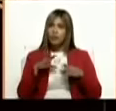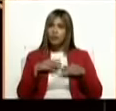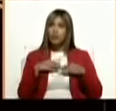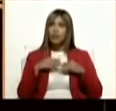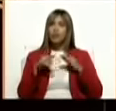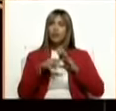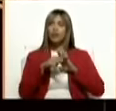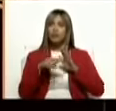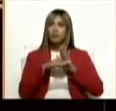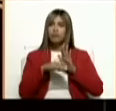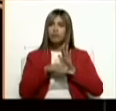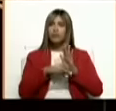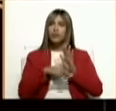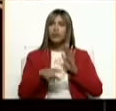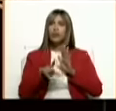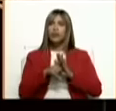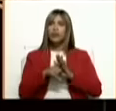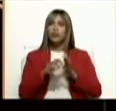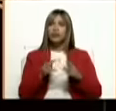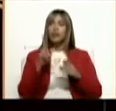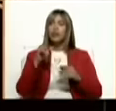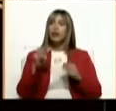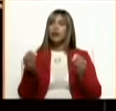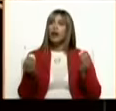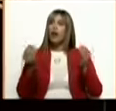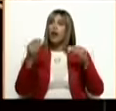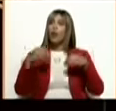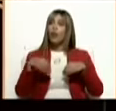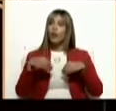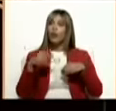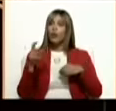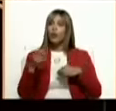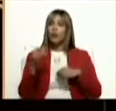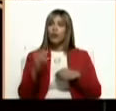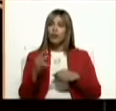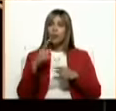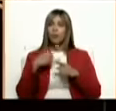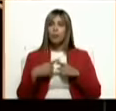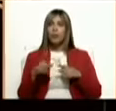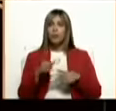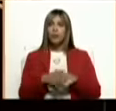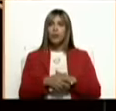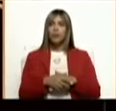controversia territorial con Guyana es el Acuerdo de Ginebra. Pero